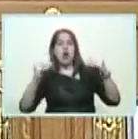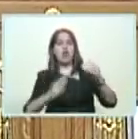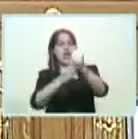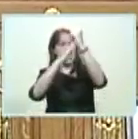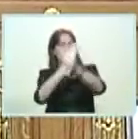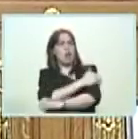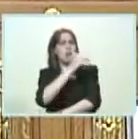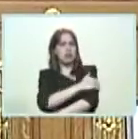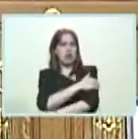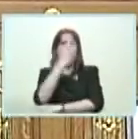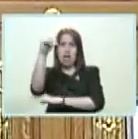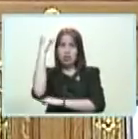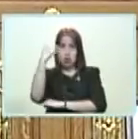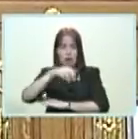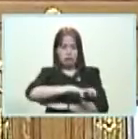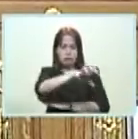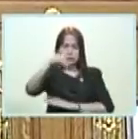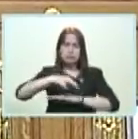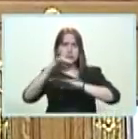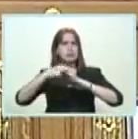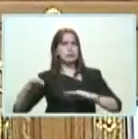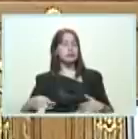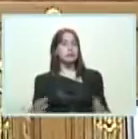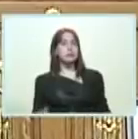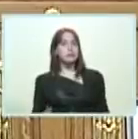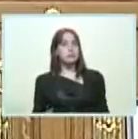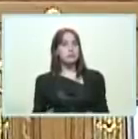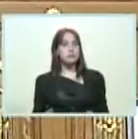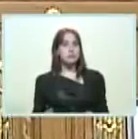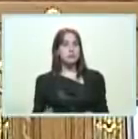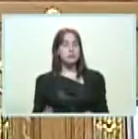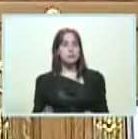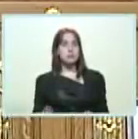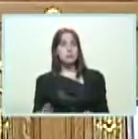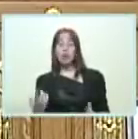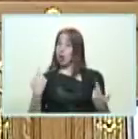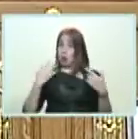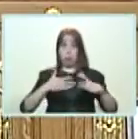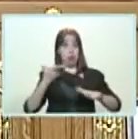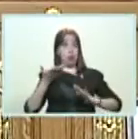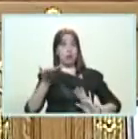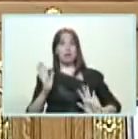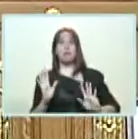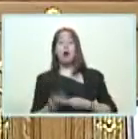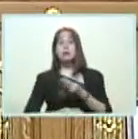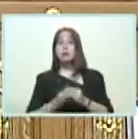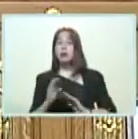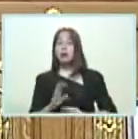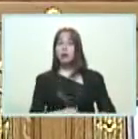la oposición a nivel nacional, regional y local? Y lo hubiéramos podido hacer.